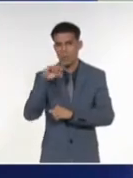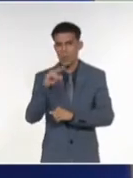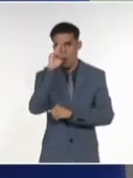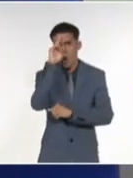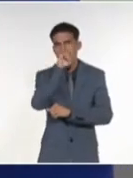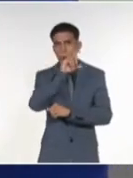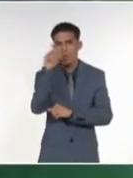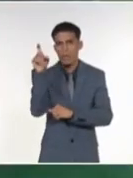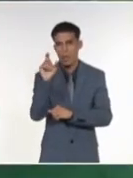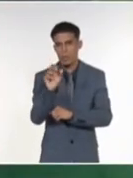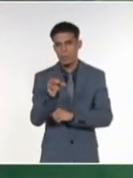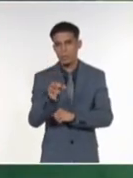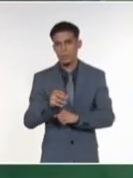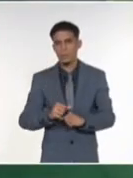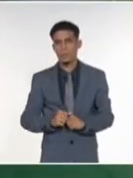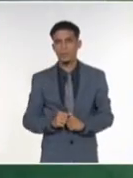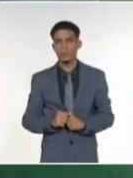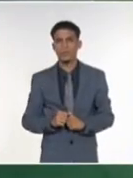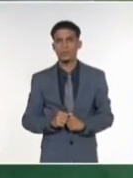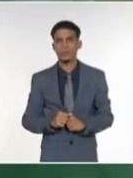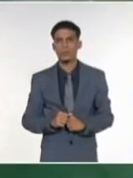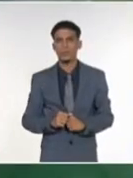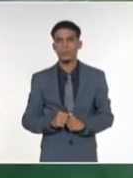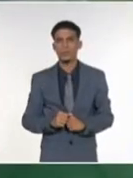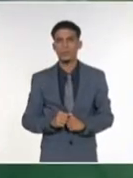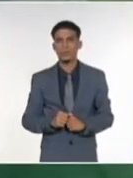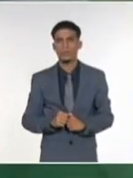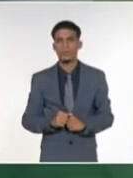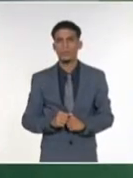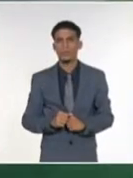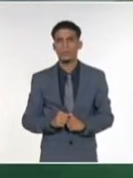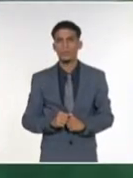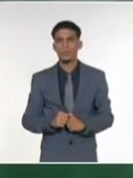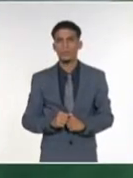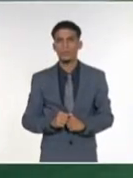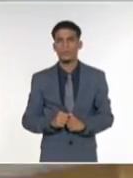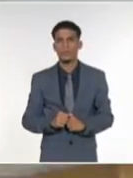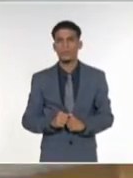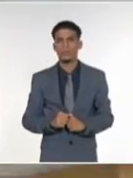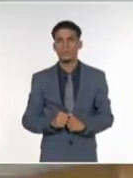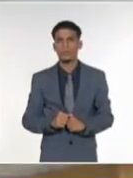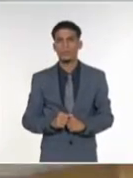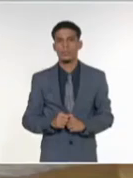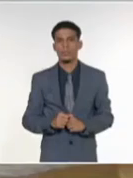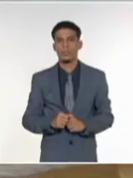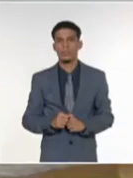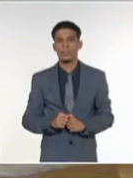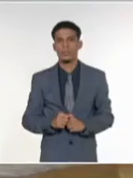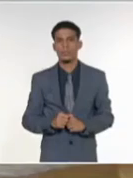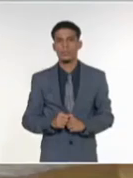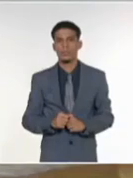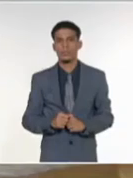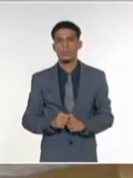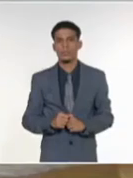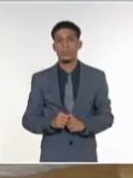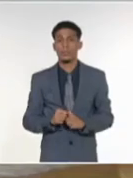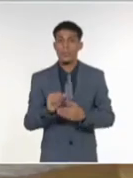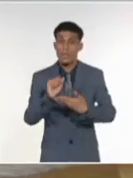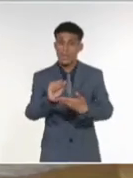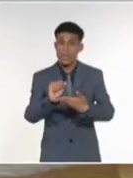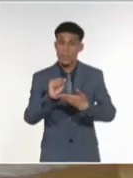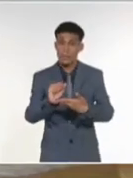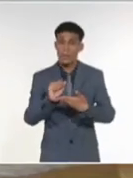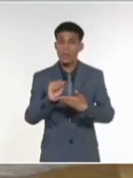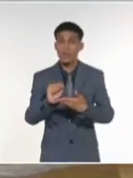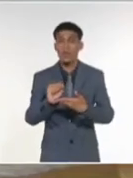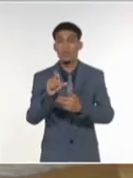generales Dr. Antonio Loace Ciraola de la cabecera provincial y el Roberto Rodríguez de Morón. Hemos mantenido en el servicio durante el último